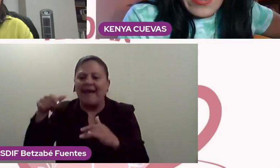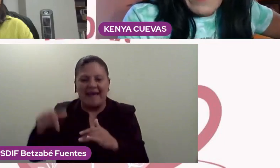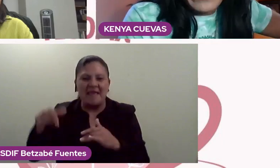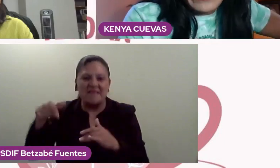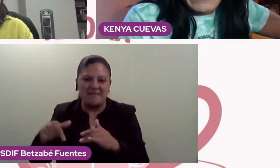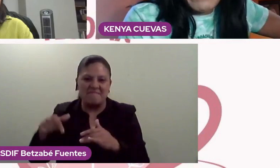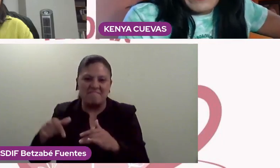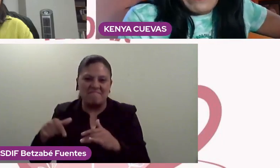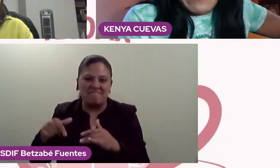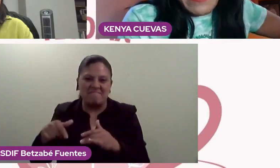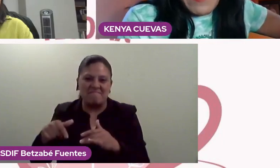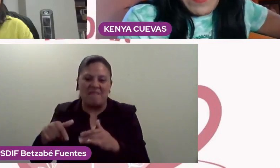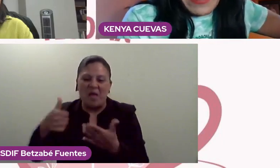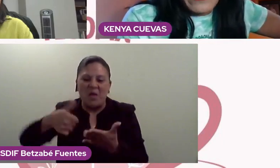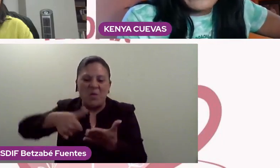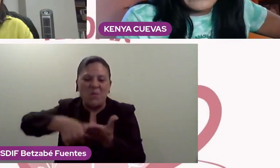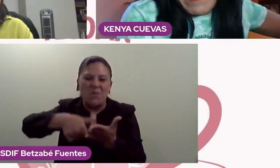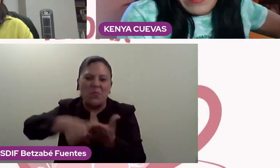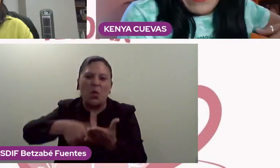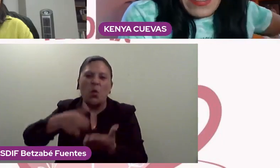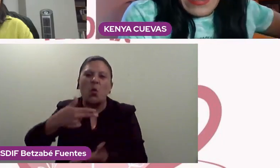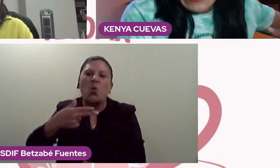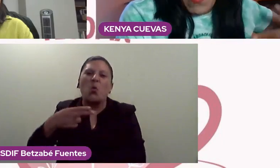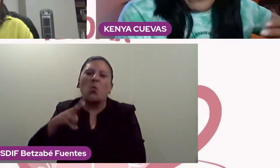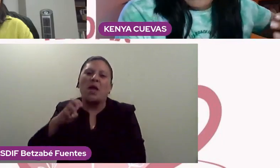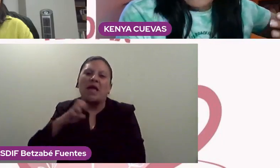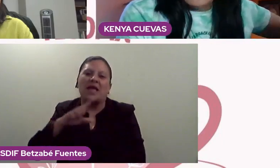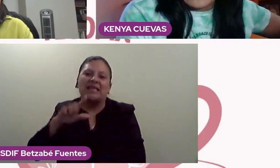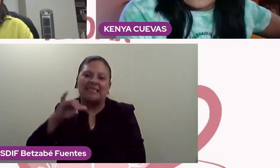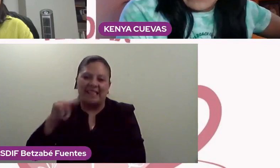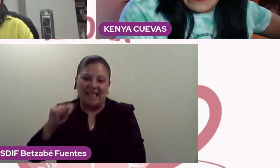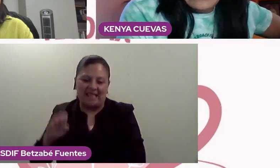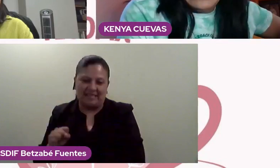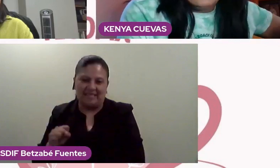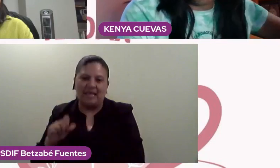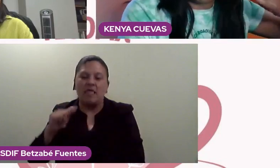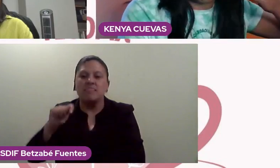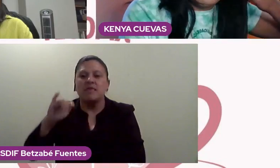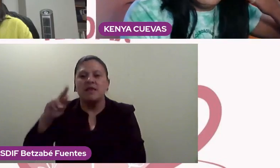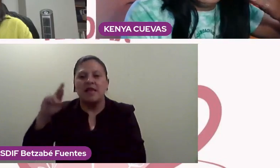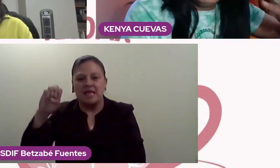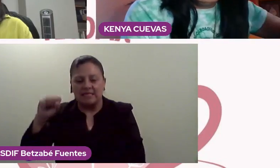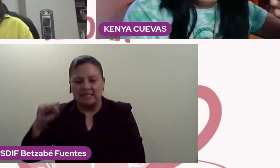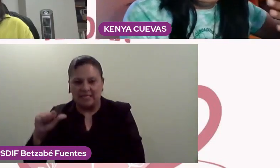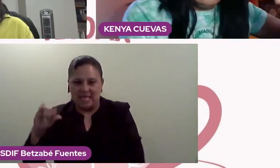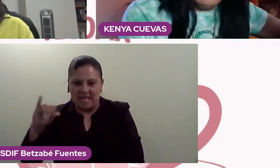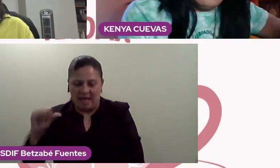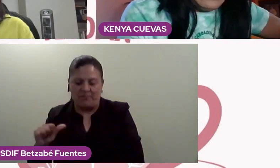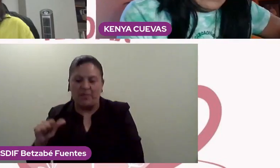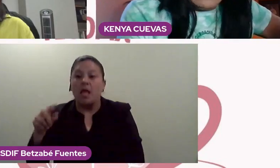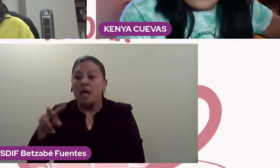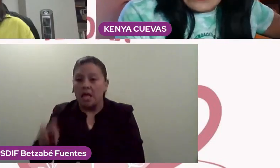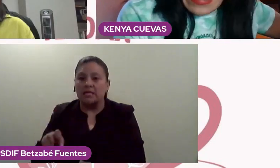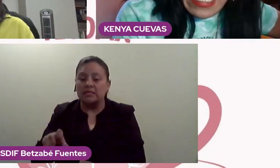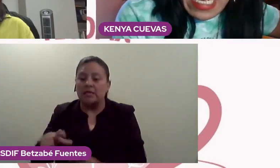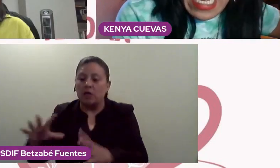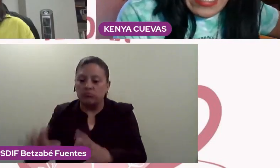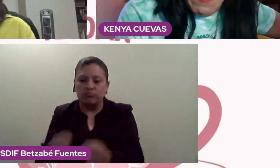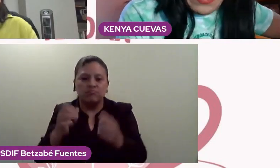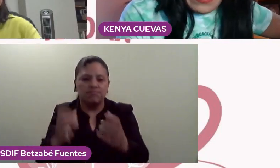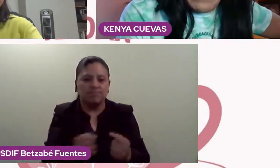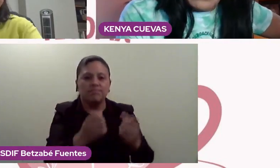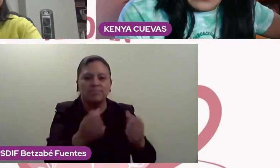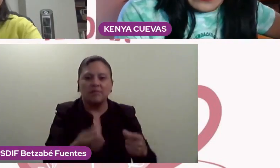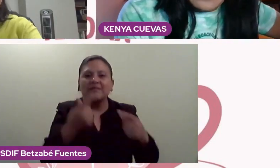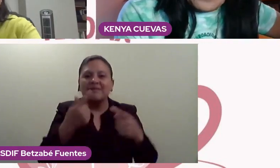donde pues ya tenemos a 26 perritos, que también es un proceso de rescate, ¿no? De darles calidad